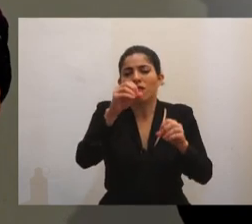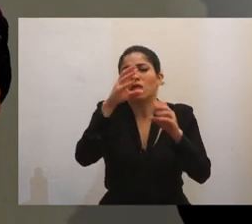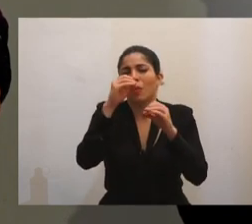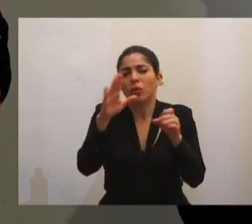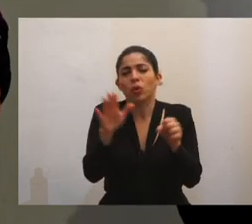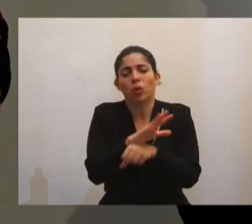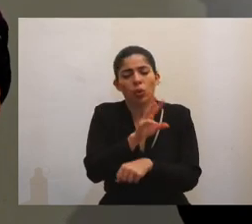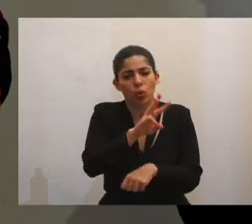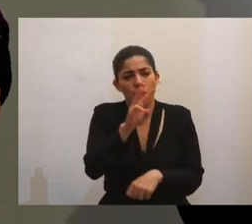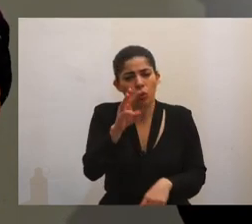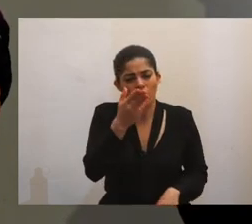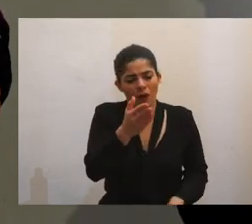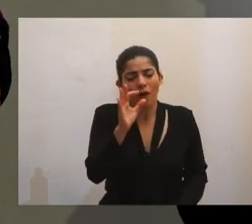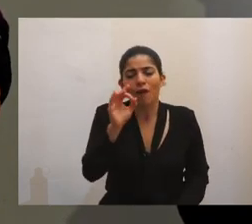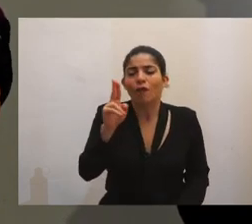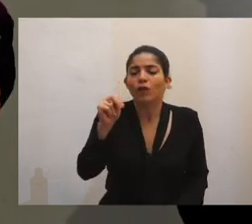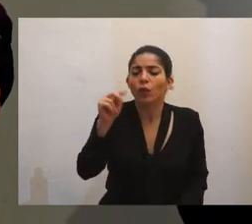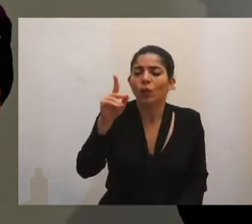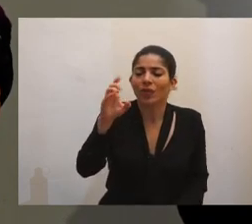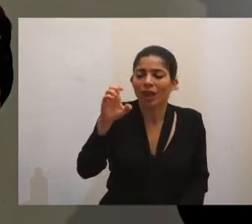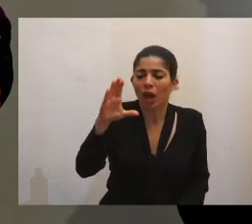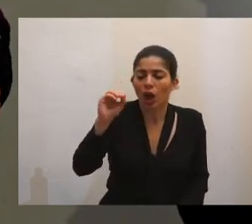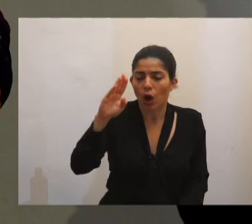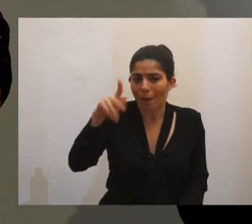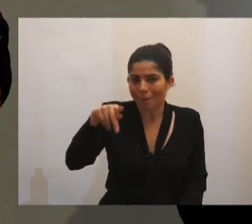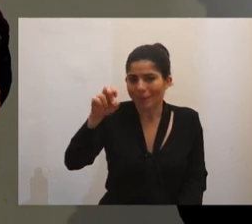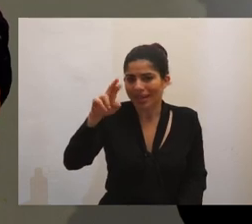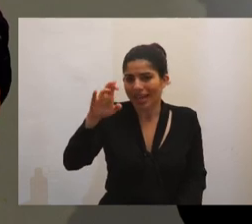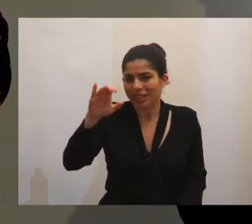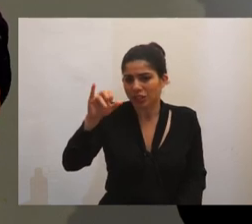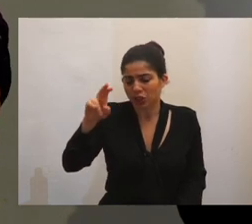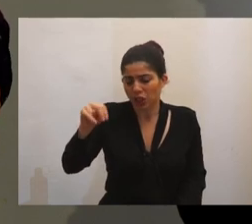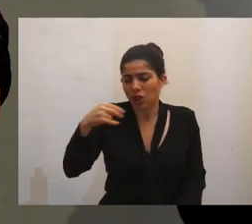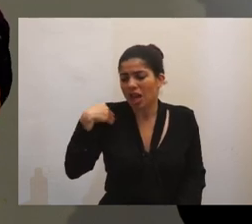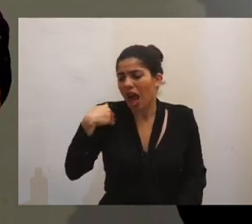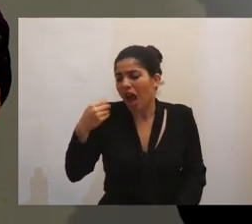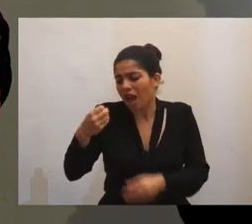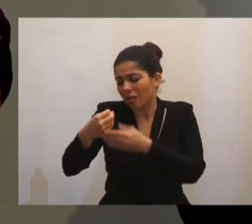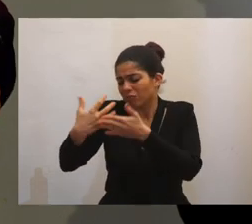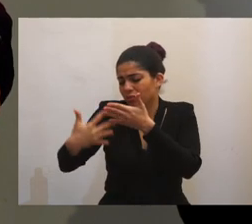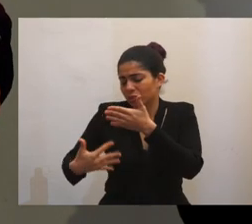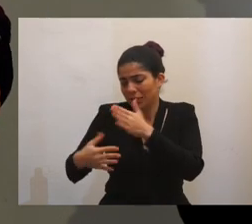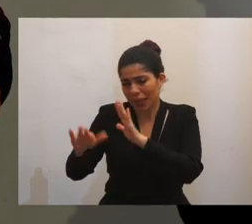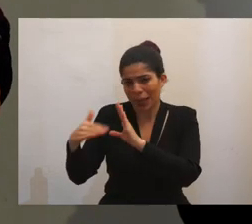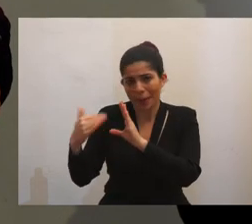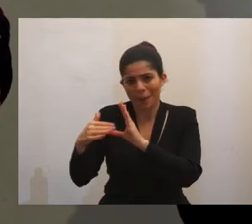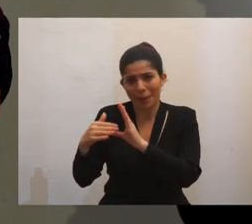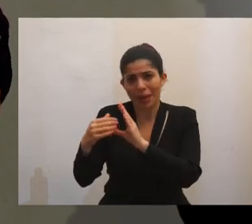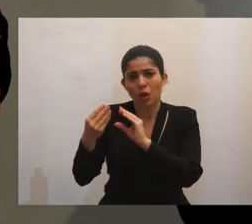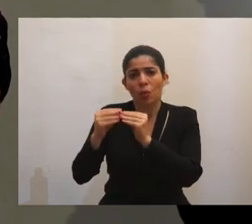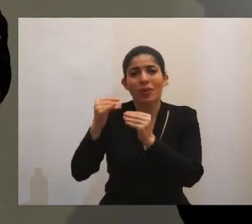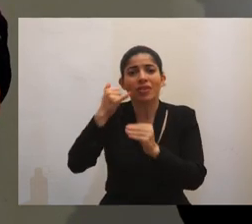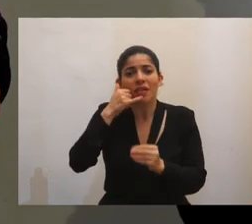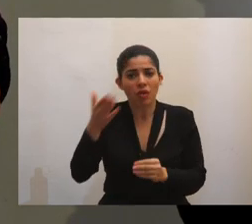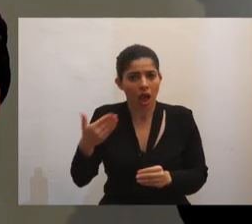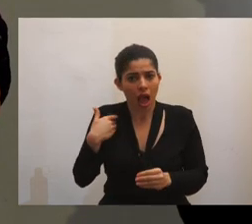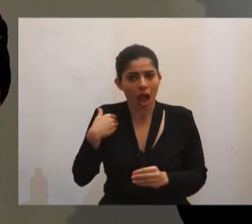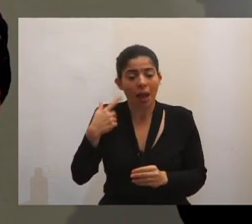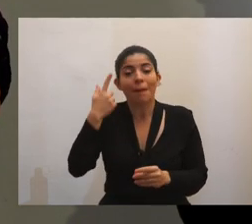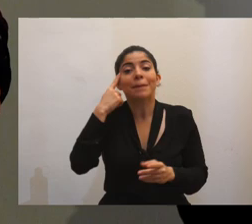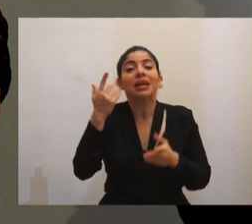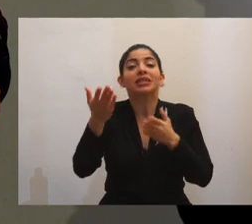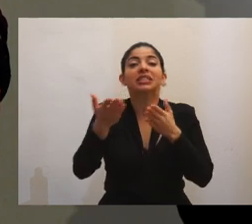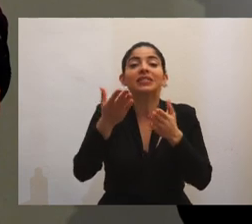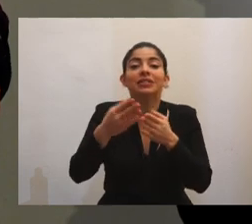página web de FUN de cooperación y a los números de teléfono que también ahí se indica, quienes también estarán al servicio de